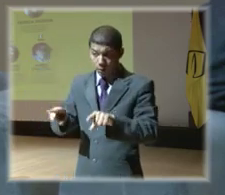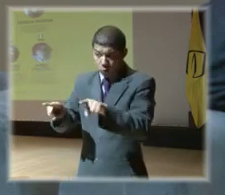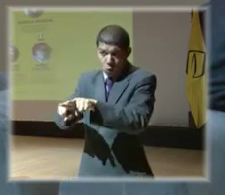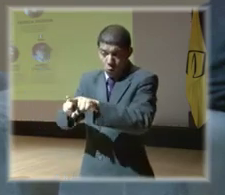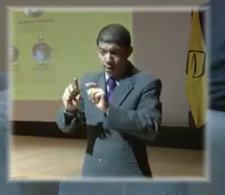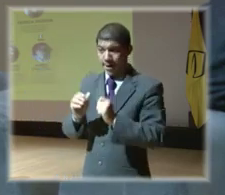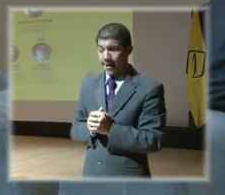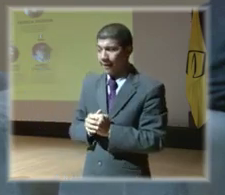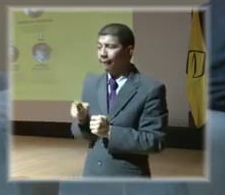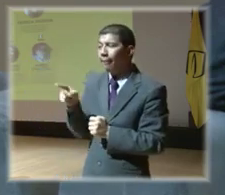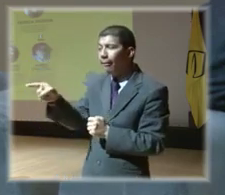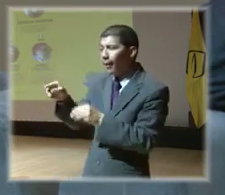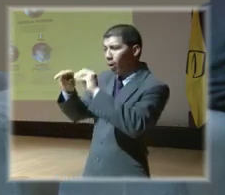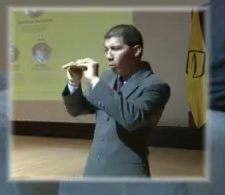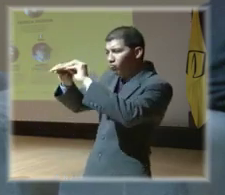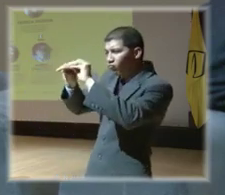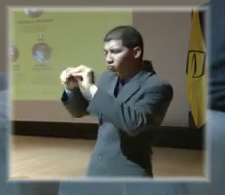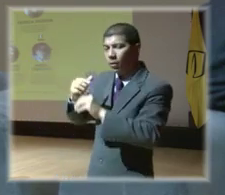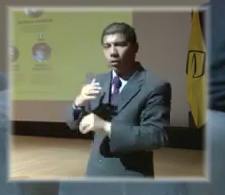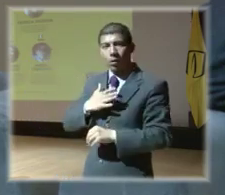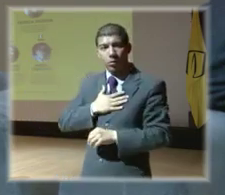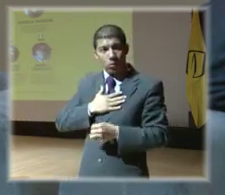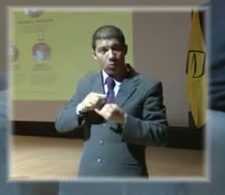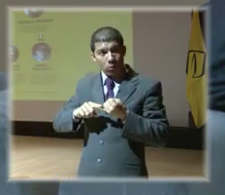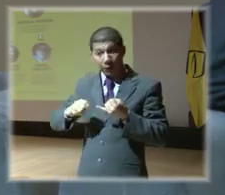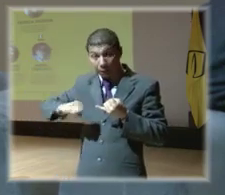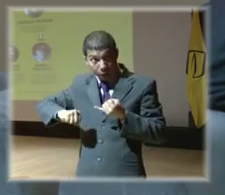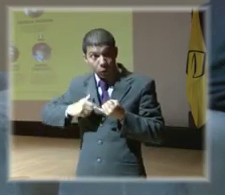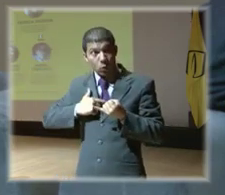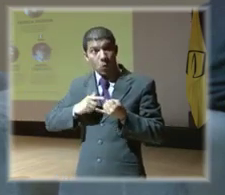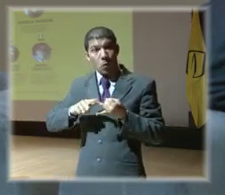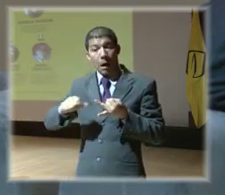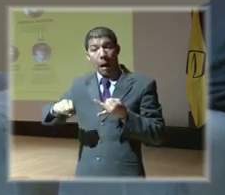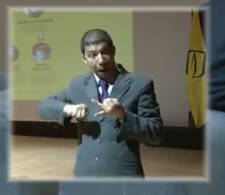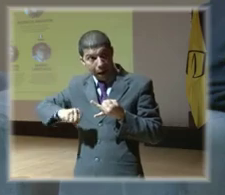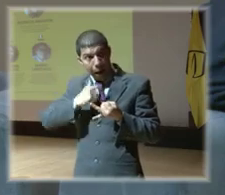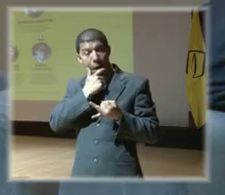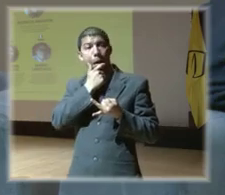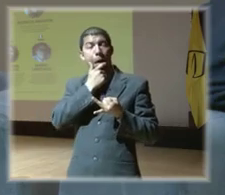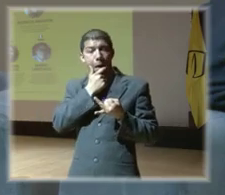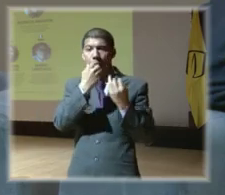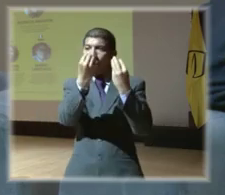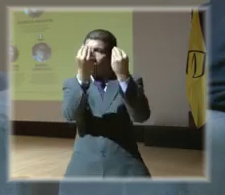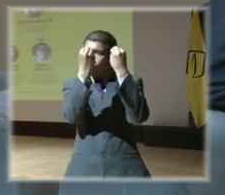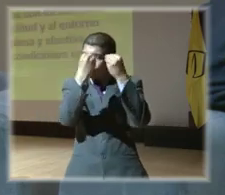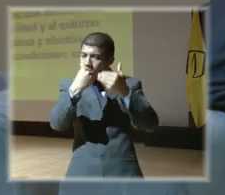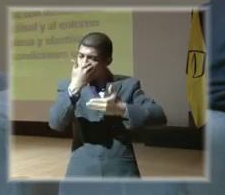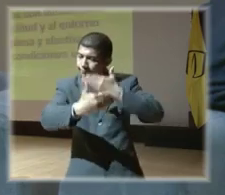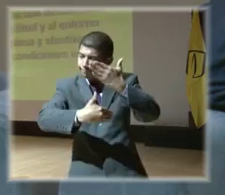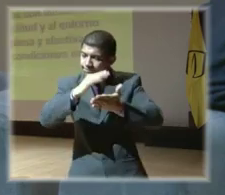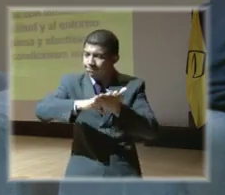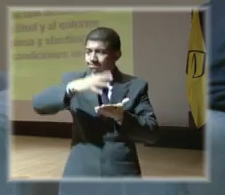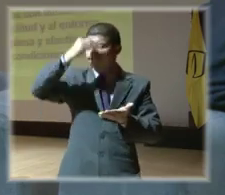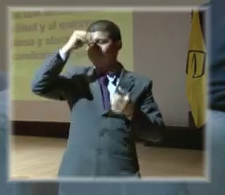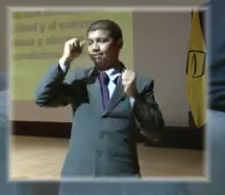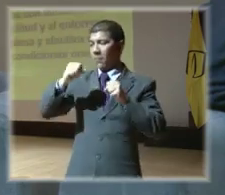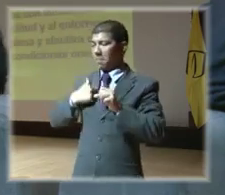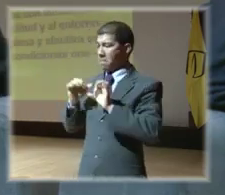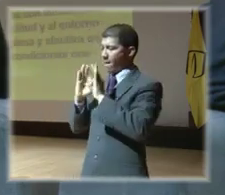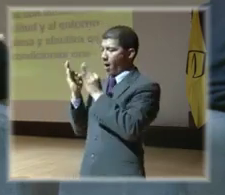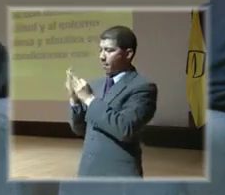podemos y debemos defender nuestros derechos, el de nuestras familias, el de nuestros grupos, como